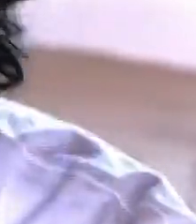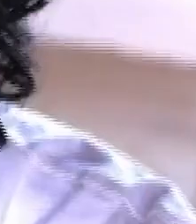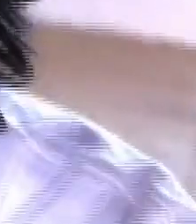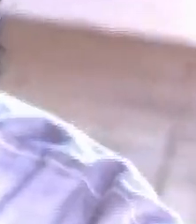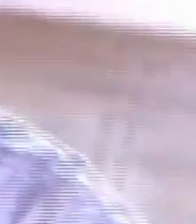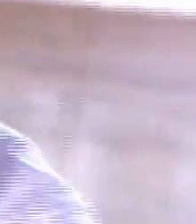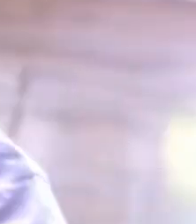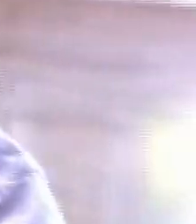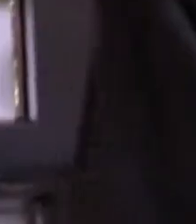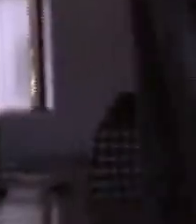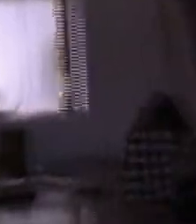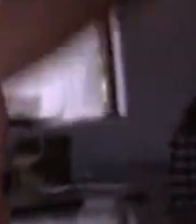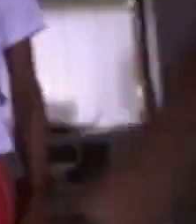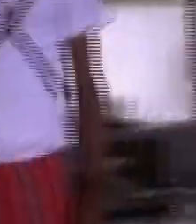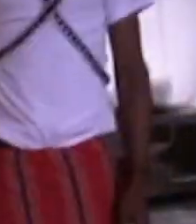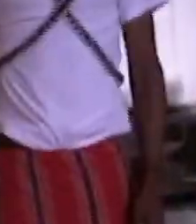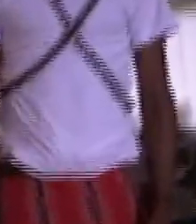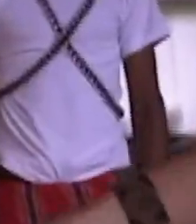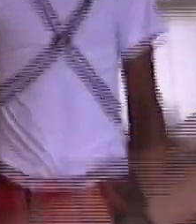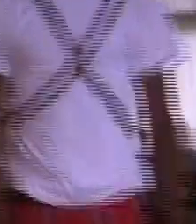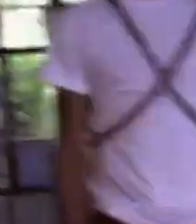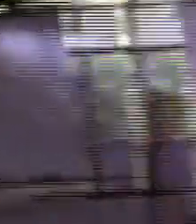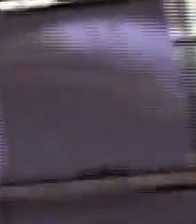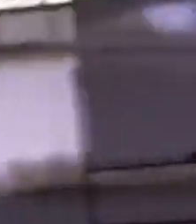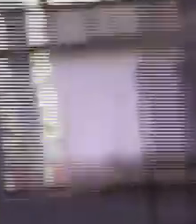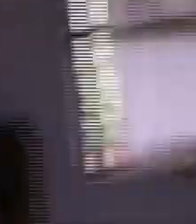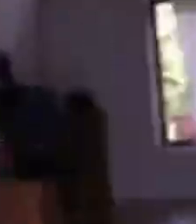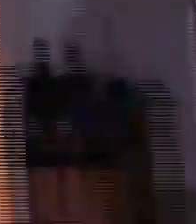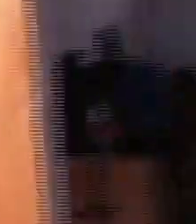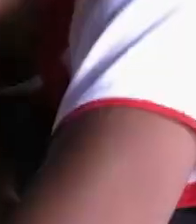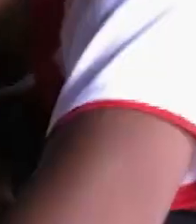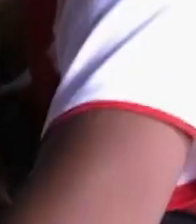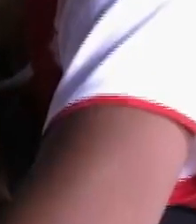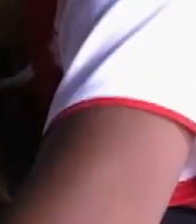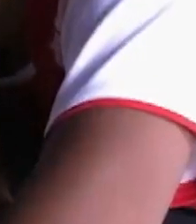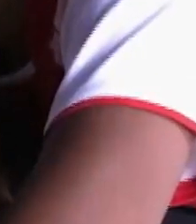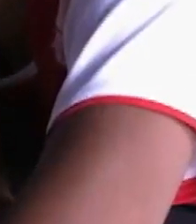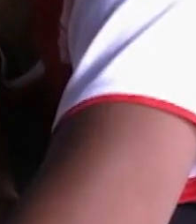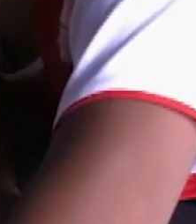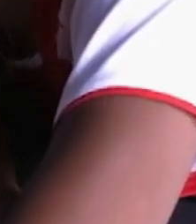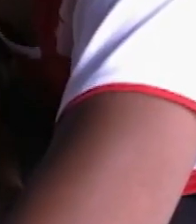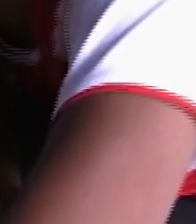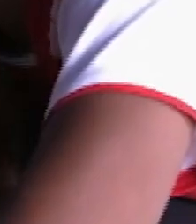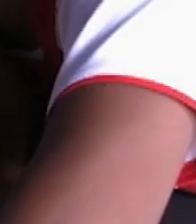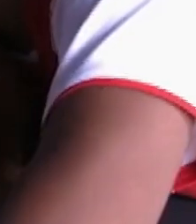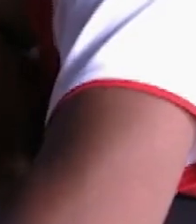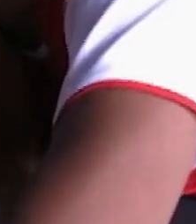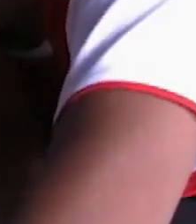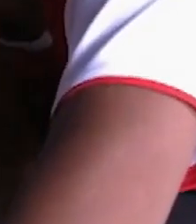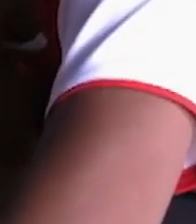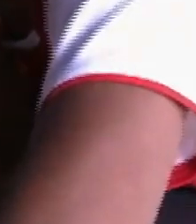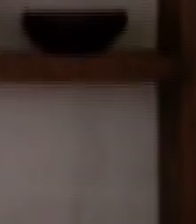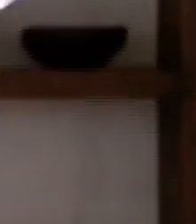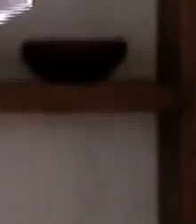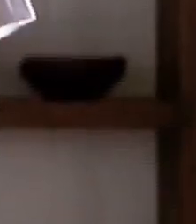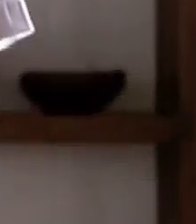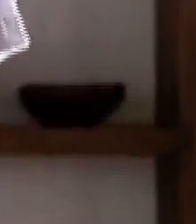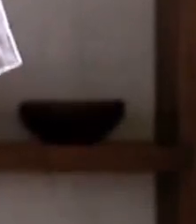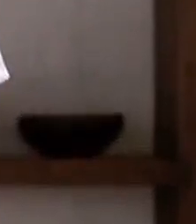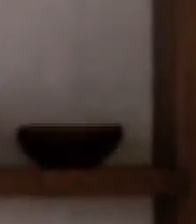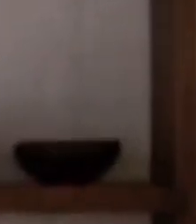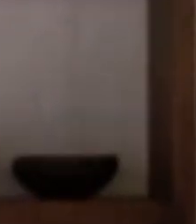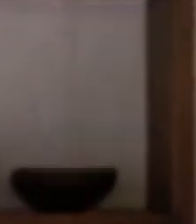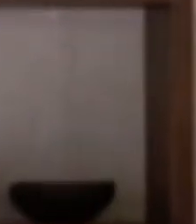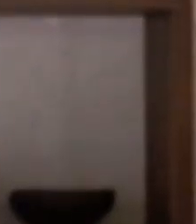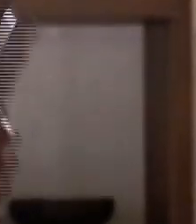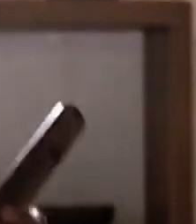humano. Esta semana en Economía Creativa presentamos un encuentro con el pueblo achuar, una